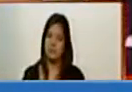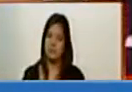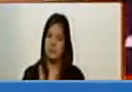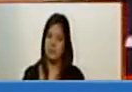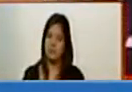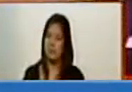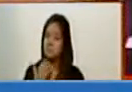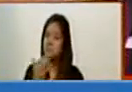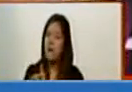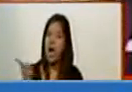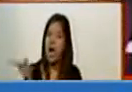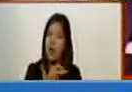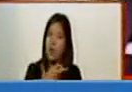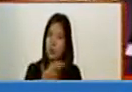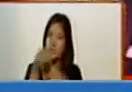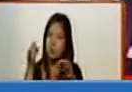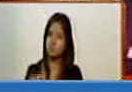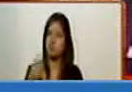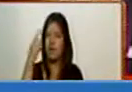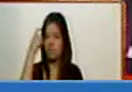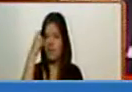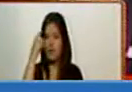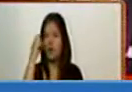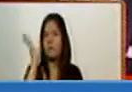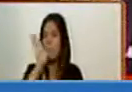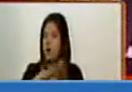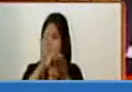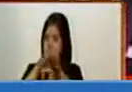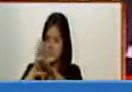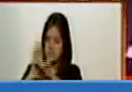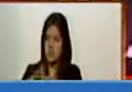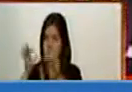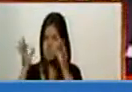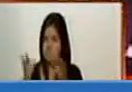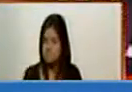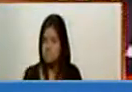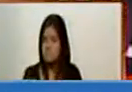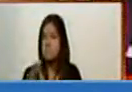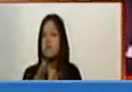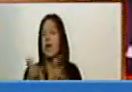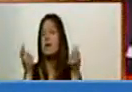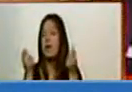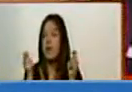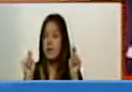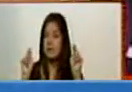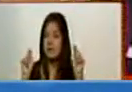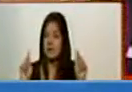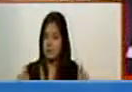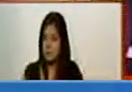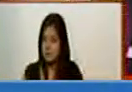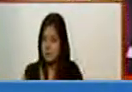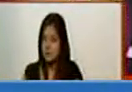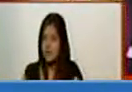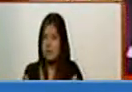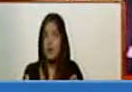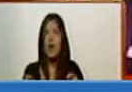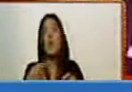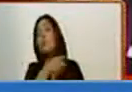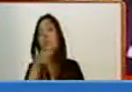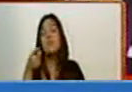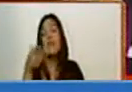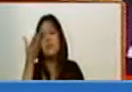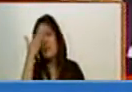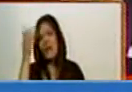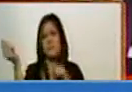finales de agosto se va a fijar fecha para tratar el tema que ustedes saben que